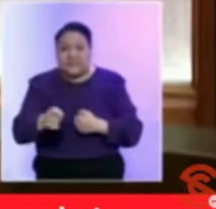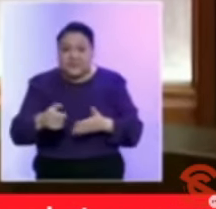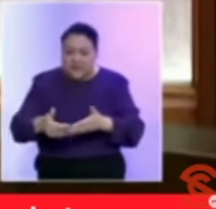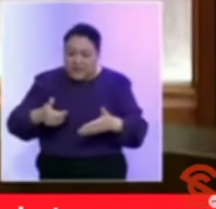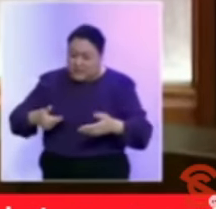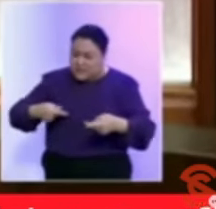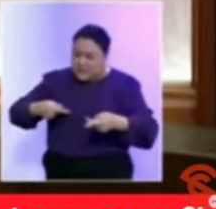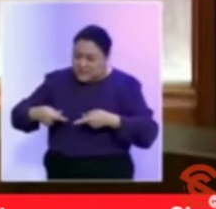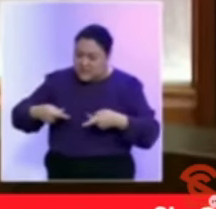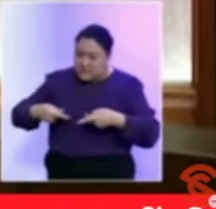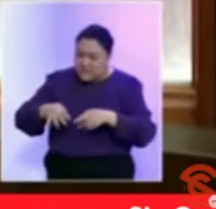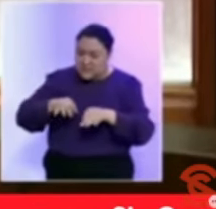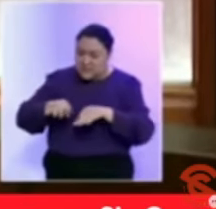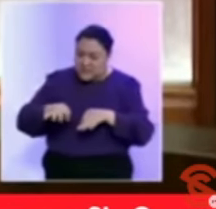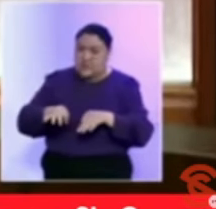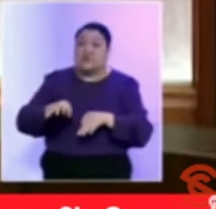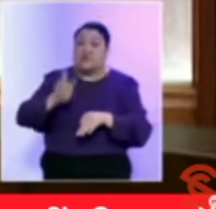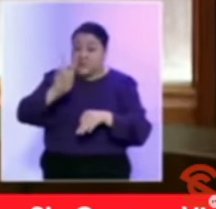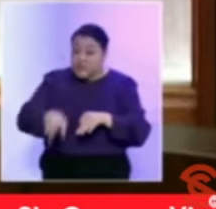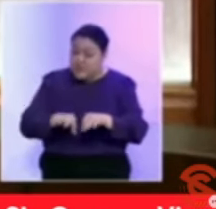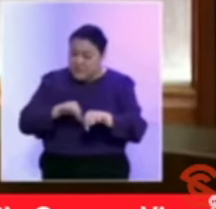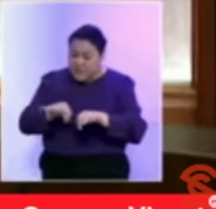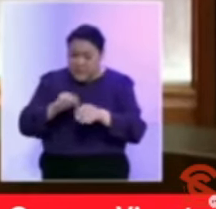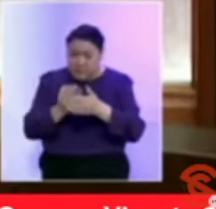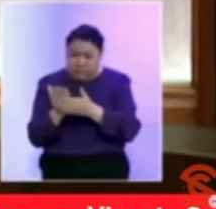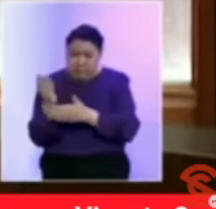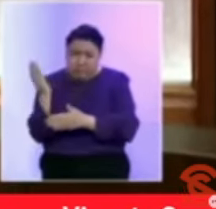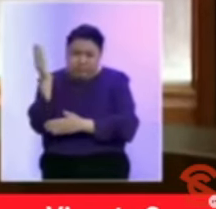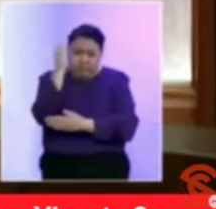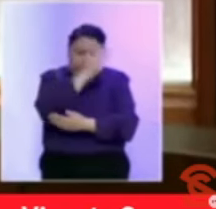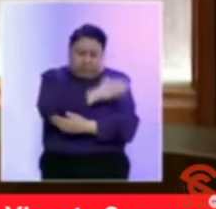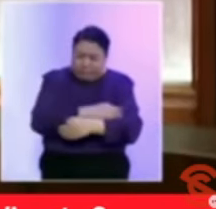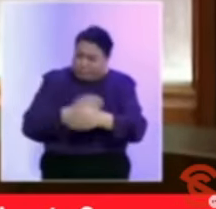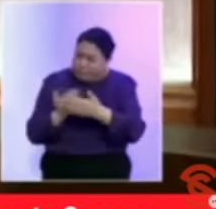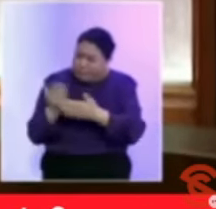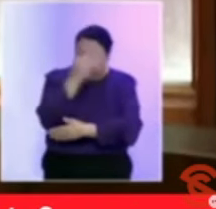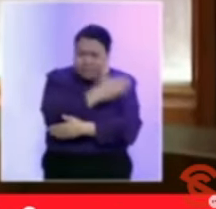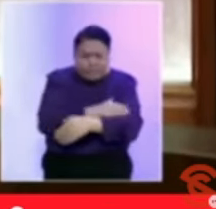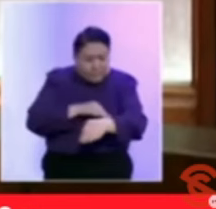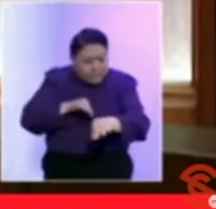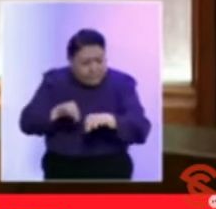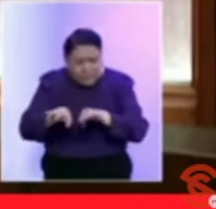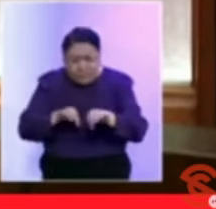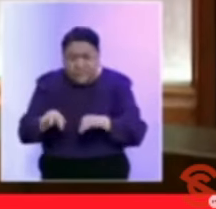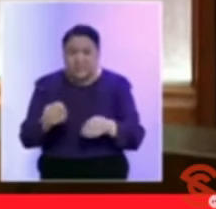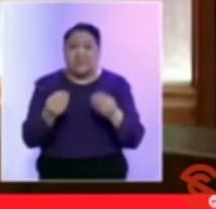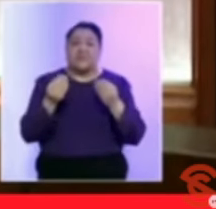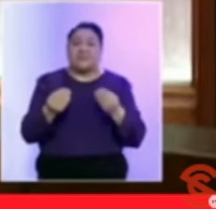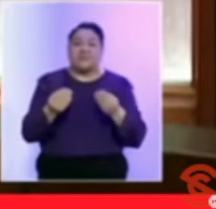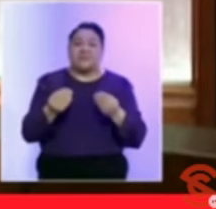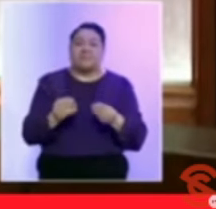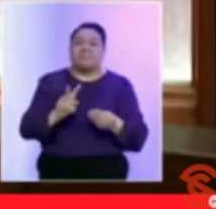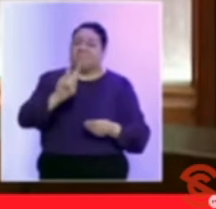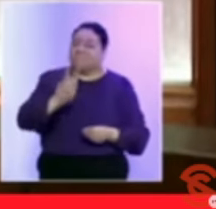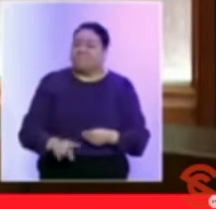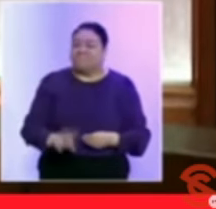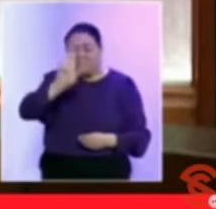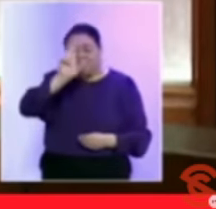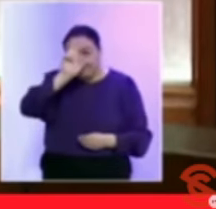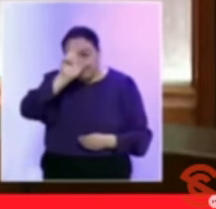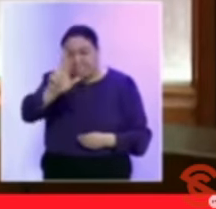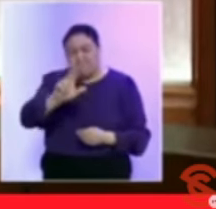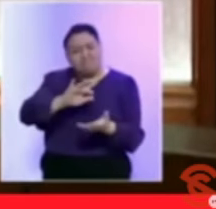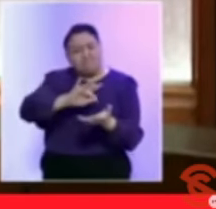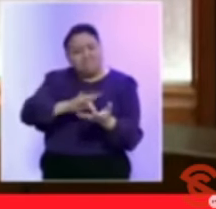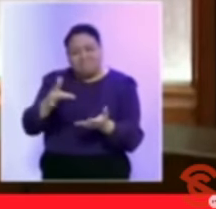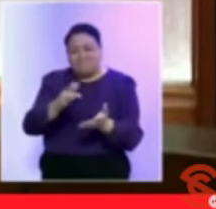tareas y jornadas de trabajo por ello Quiero externar un sincero recono ento a